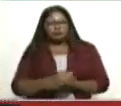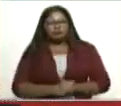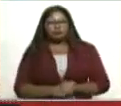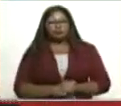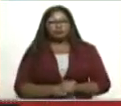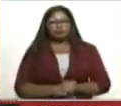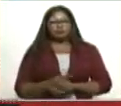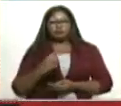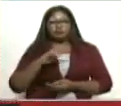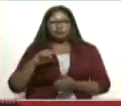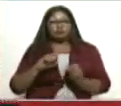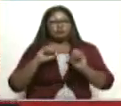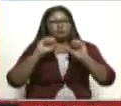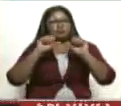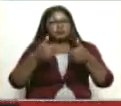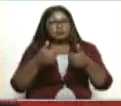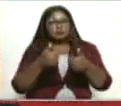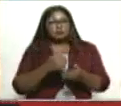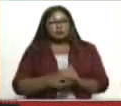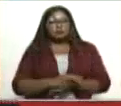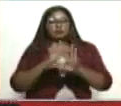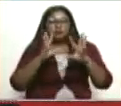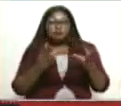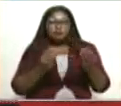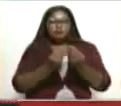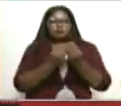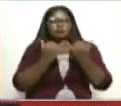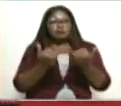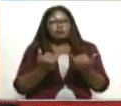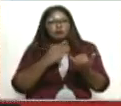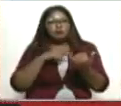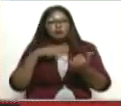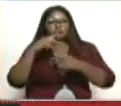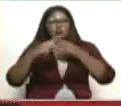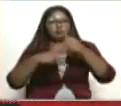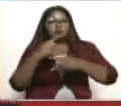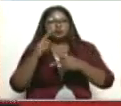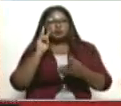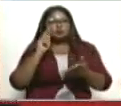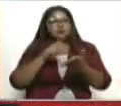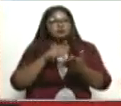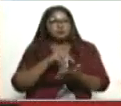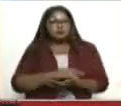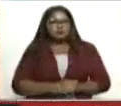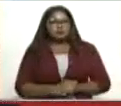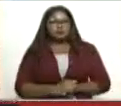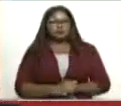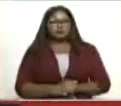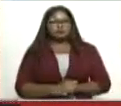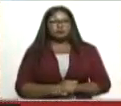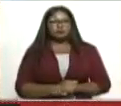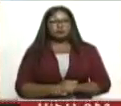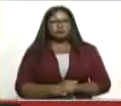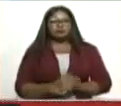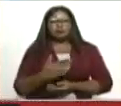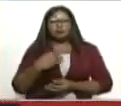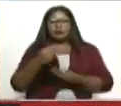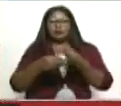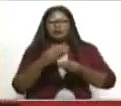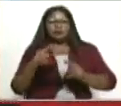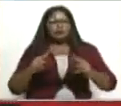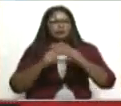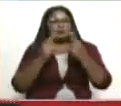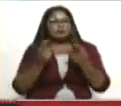Hemos iniciado conjuntamente un proceso de participación que pretende ser el encuentro